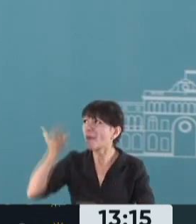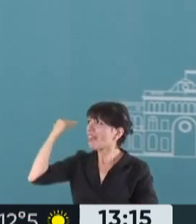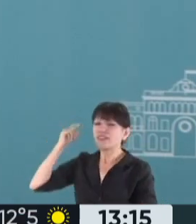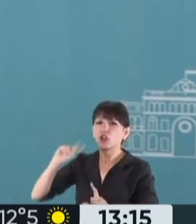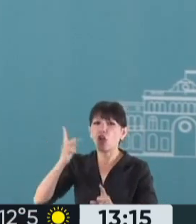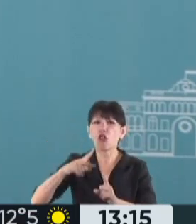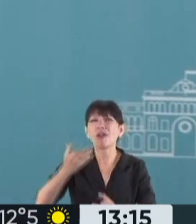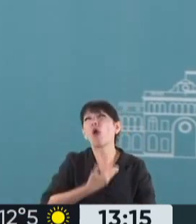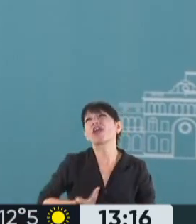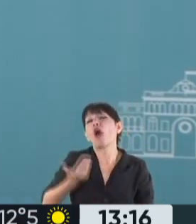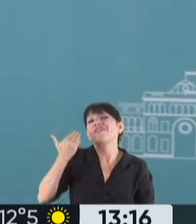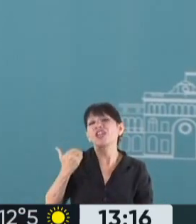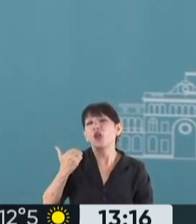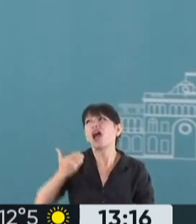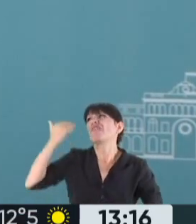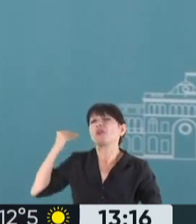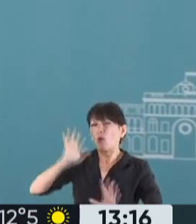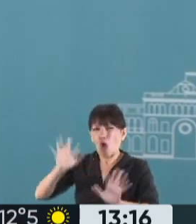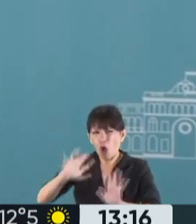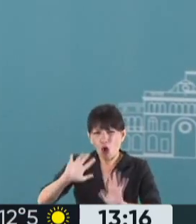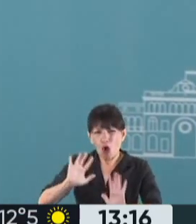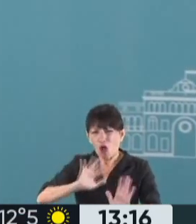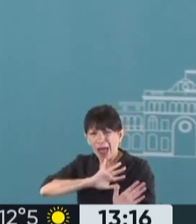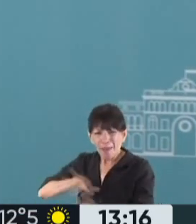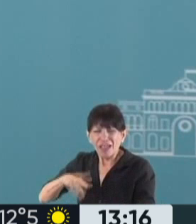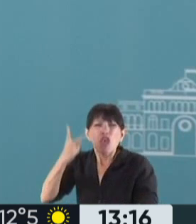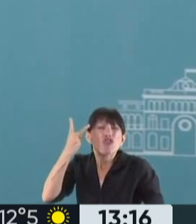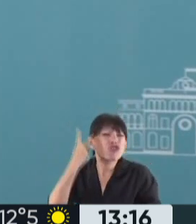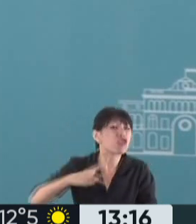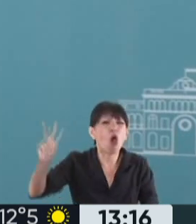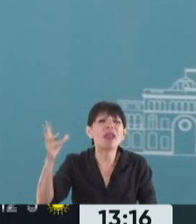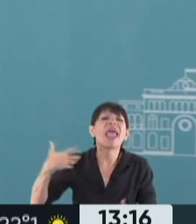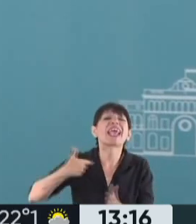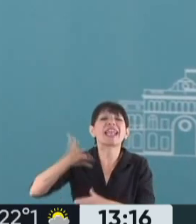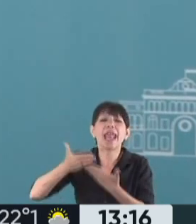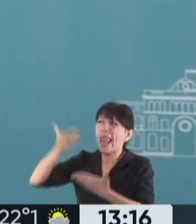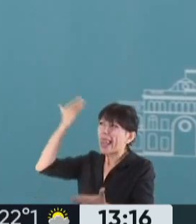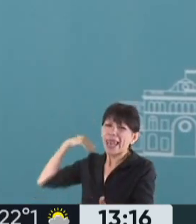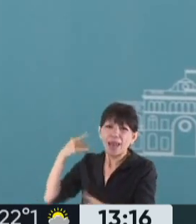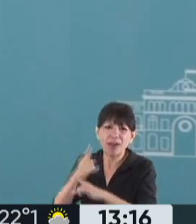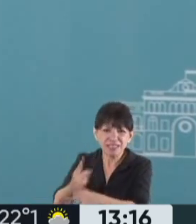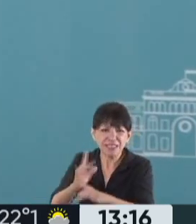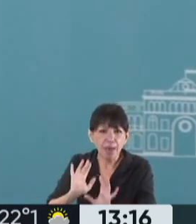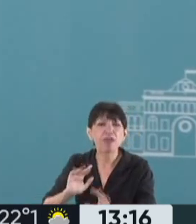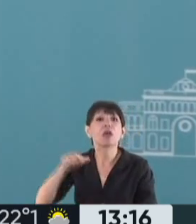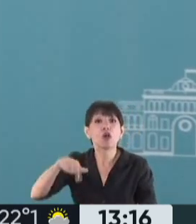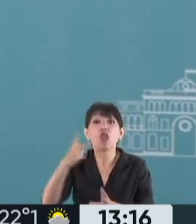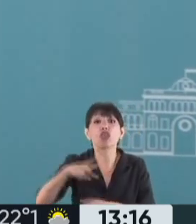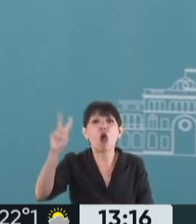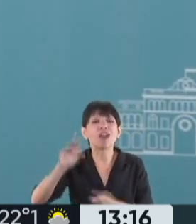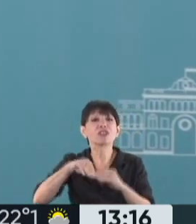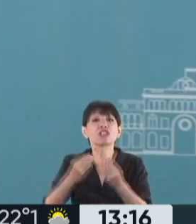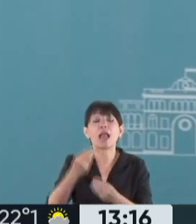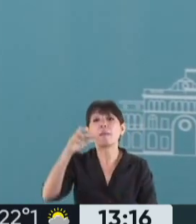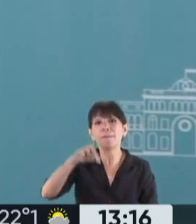gobierno anterior o del anterior, digamos. La inversión social en la Argentina era de alrededor entre el 0.3, 0.5 del PBI, hoy es del